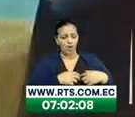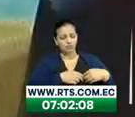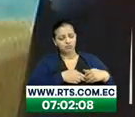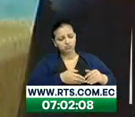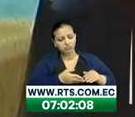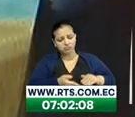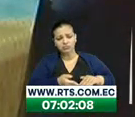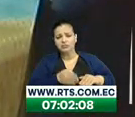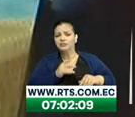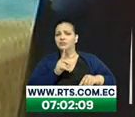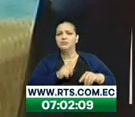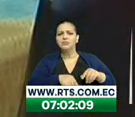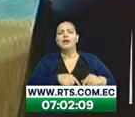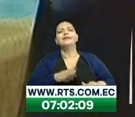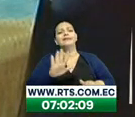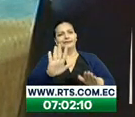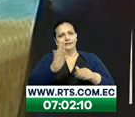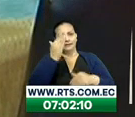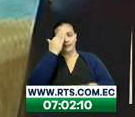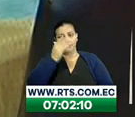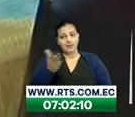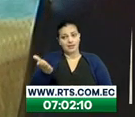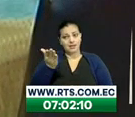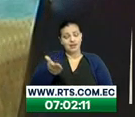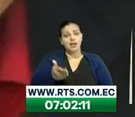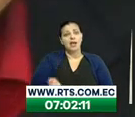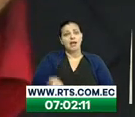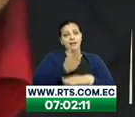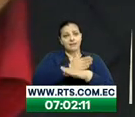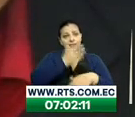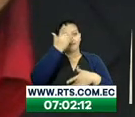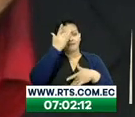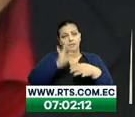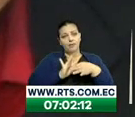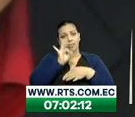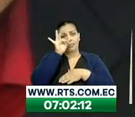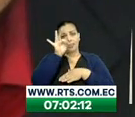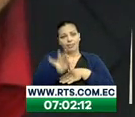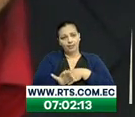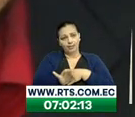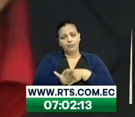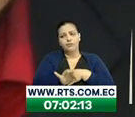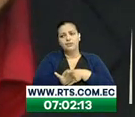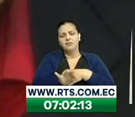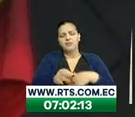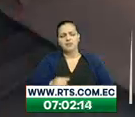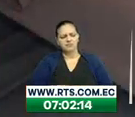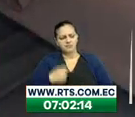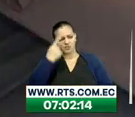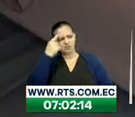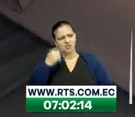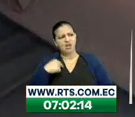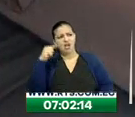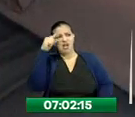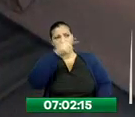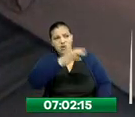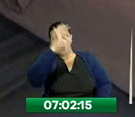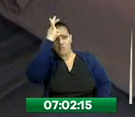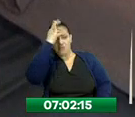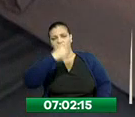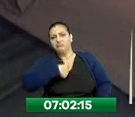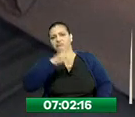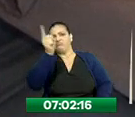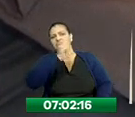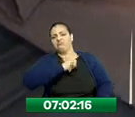Él también sufrió por la terrible enfermedad que azota al mundo, pero no acudió a hospital alguno, sino que siguió un tratamiento en su